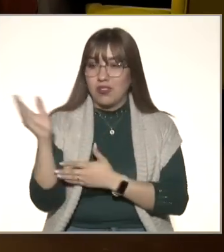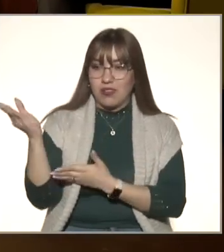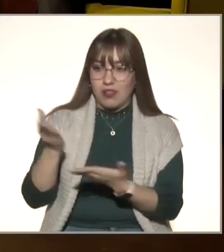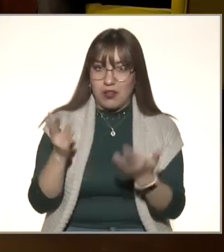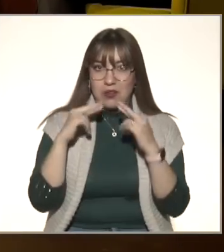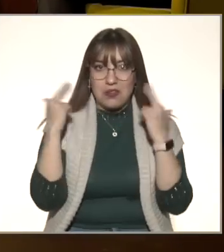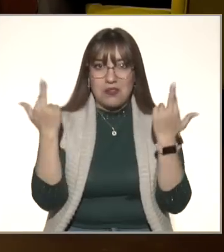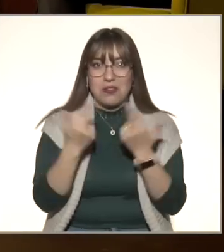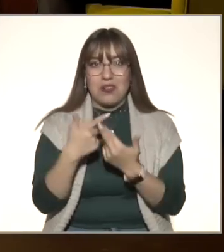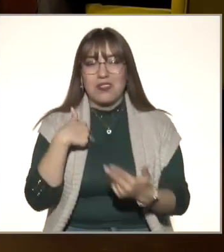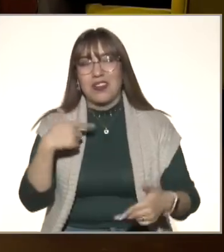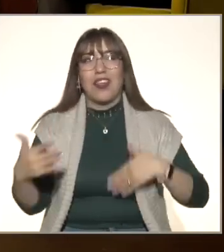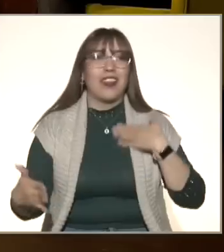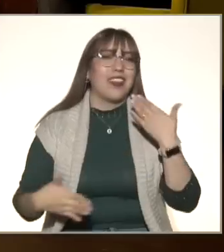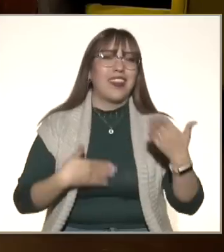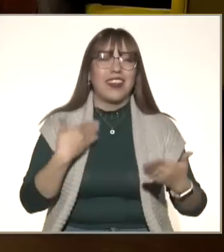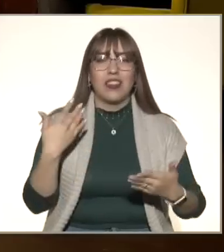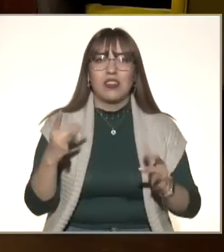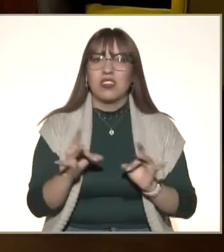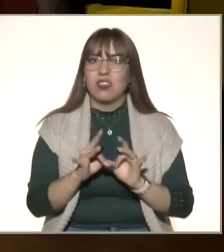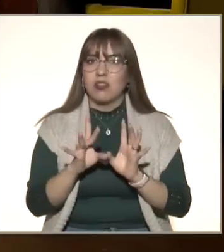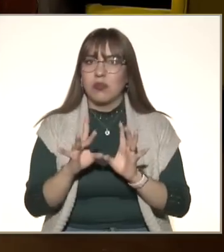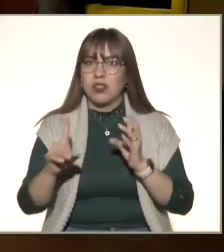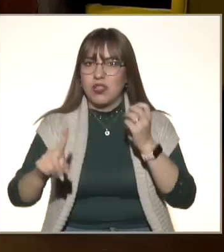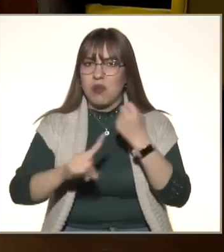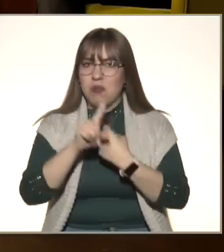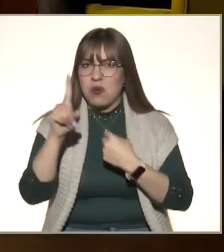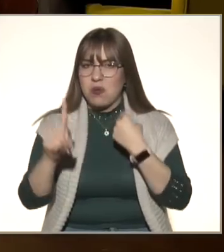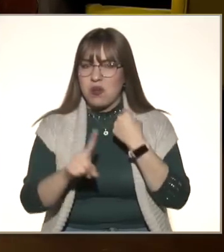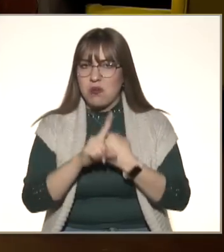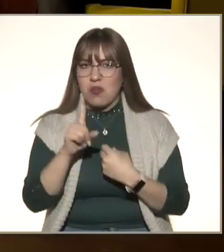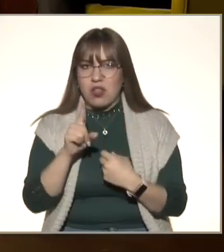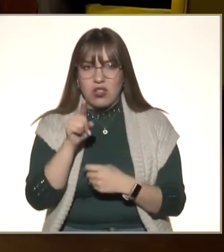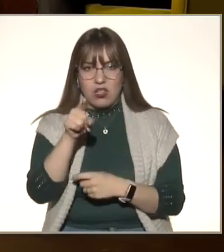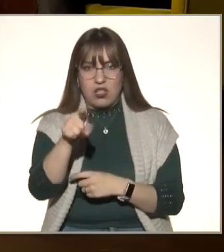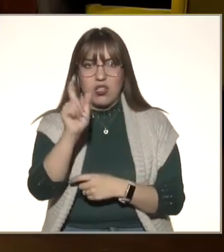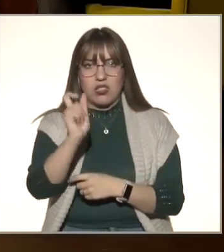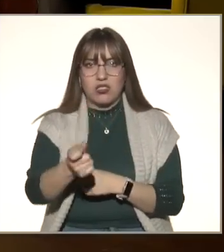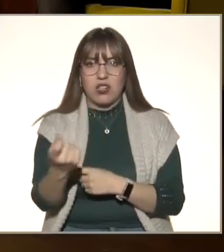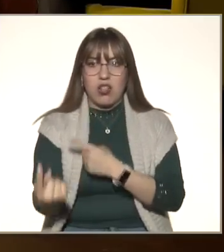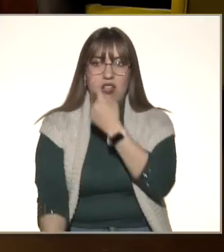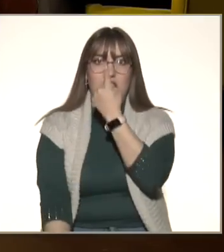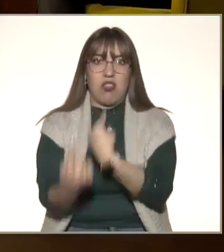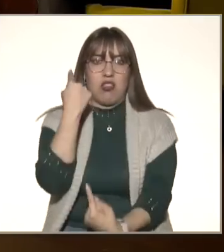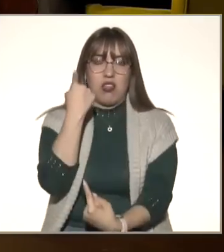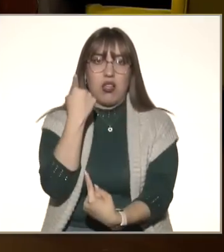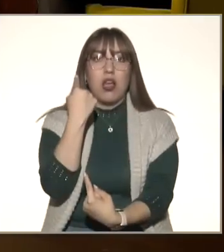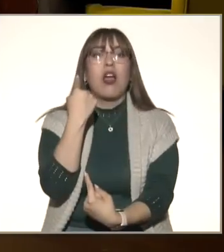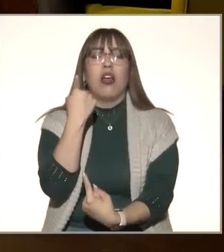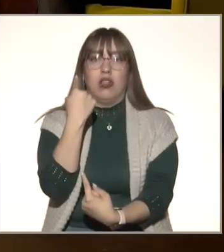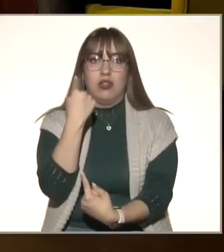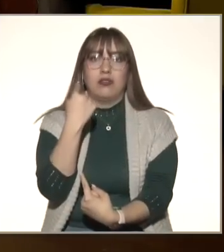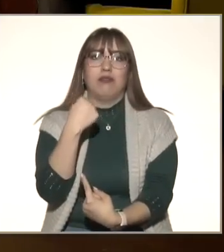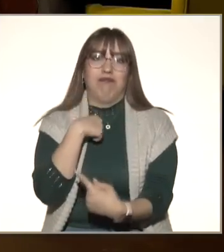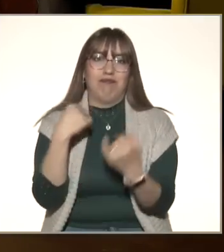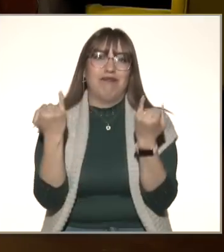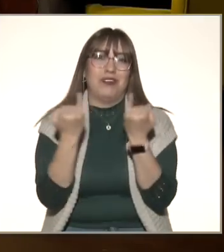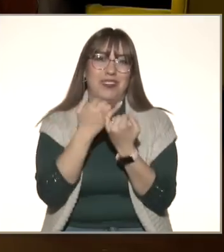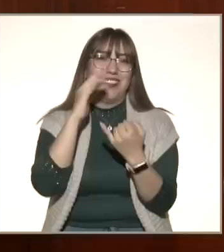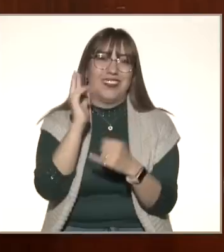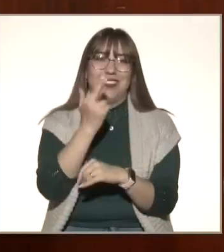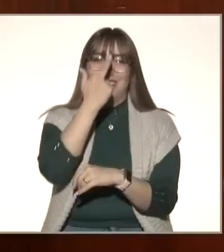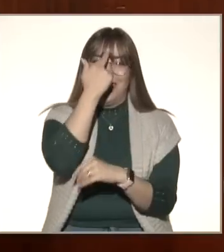cuando se presenta un conflicto, se presenta una amenaza. Y funcionas visceralmente.